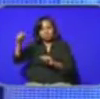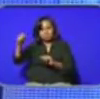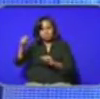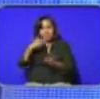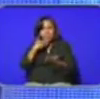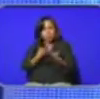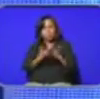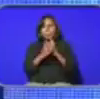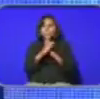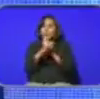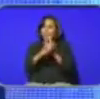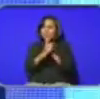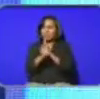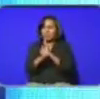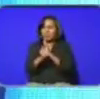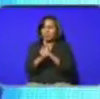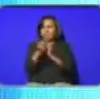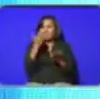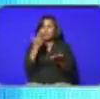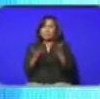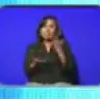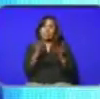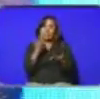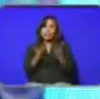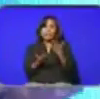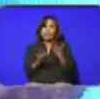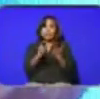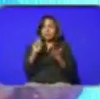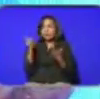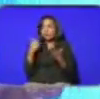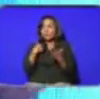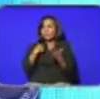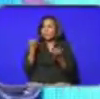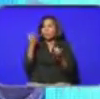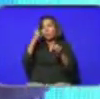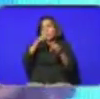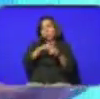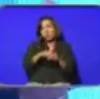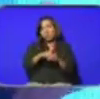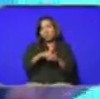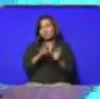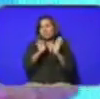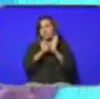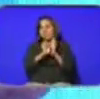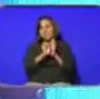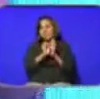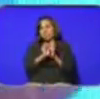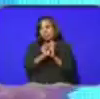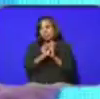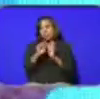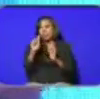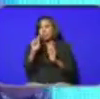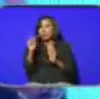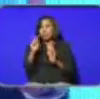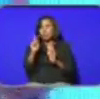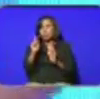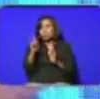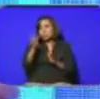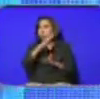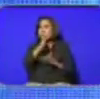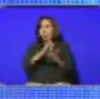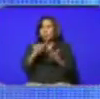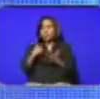a través de un mérito, se les pueda dar una beca. Entonces, precisamente, hay una comisión académica